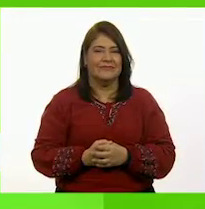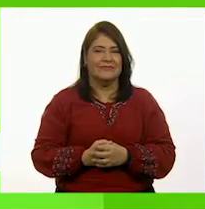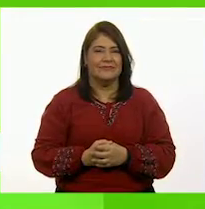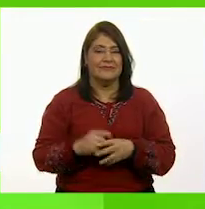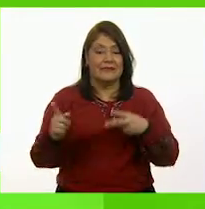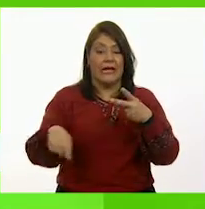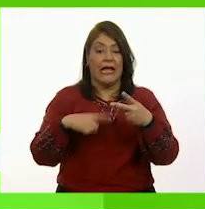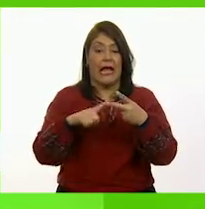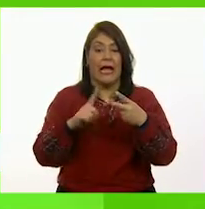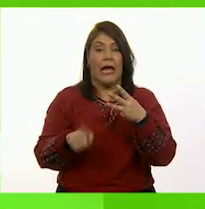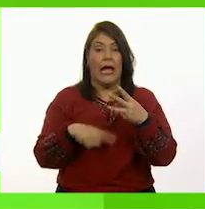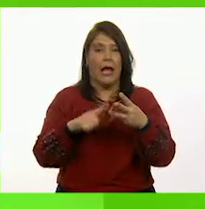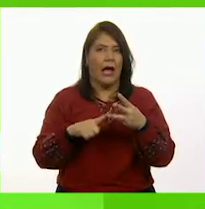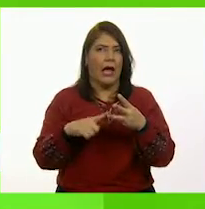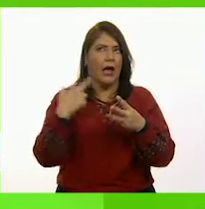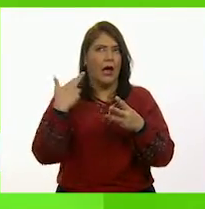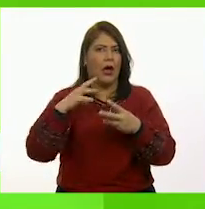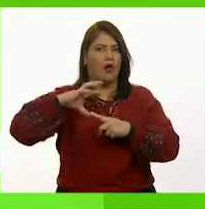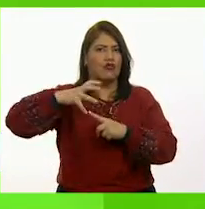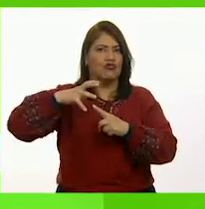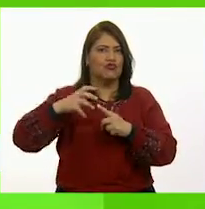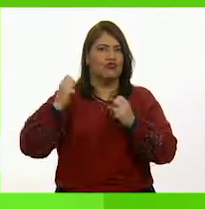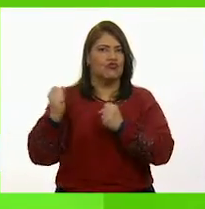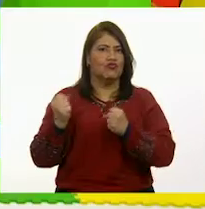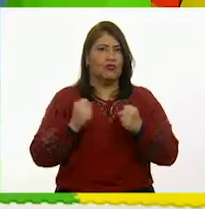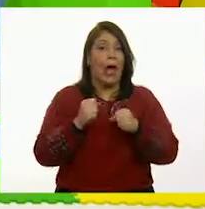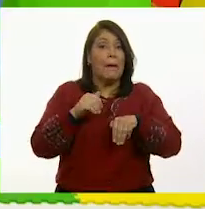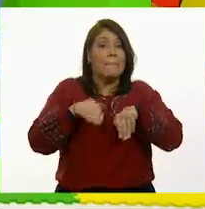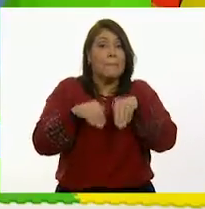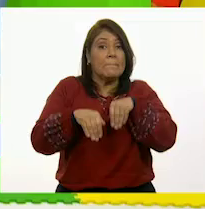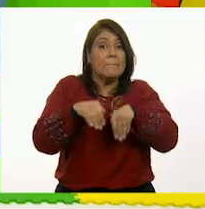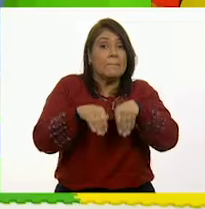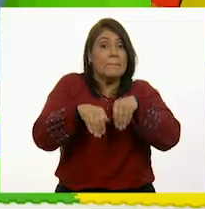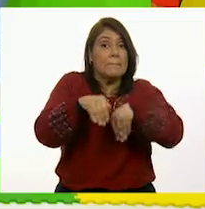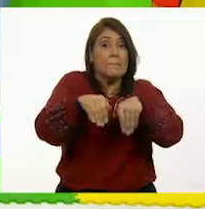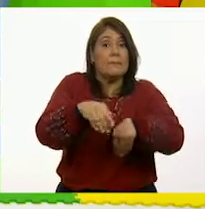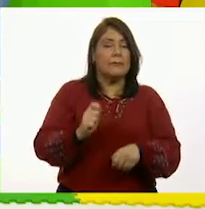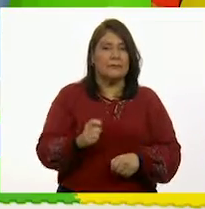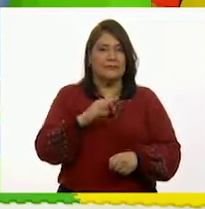Escuchamos el sonido de la sonaja, caminamos de puntitas.